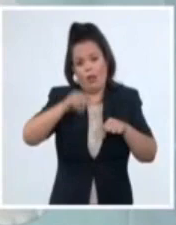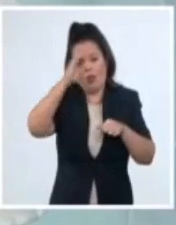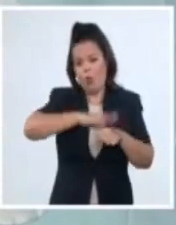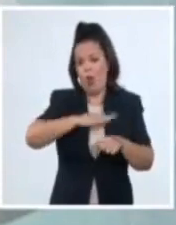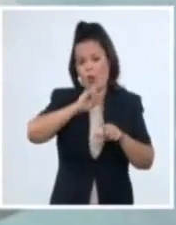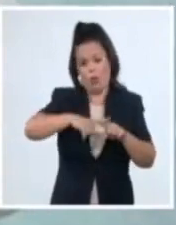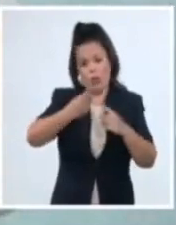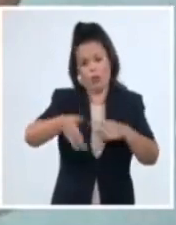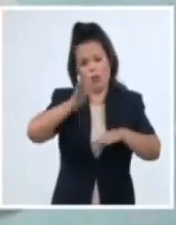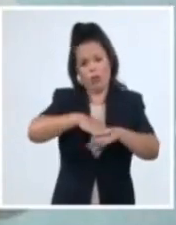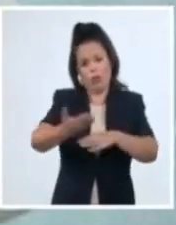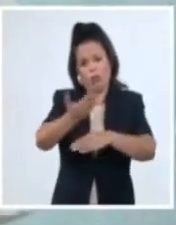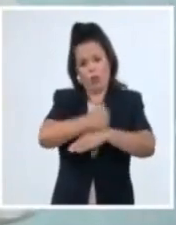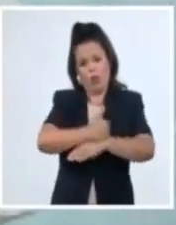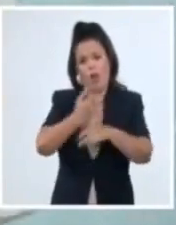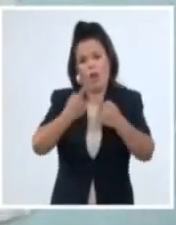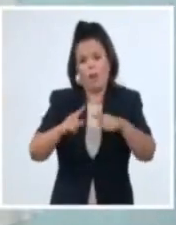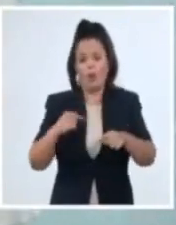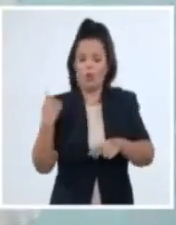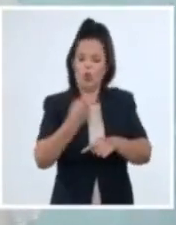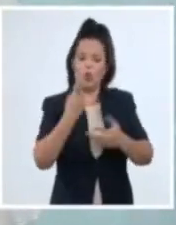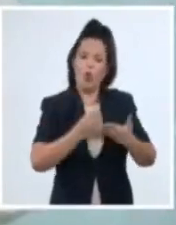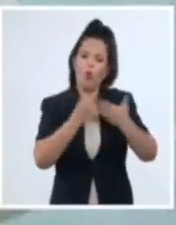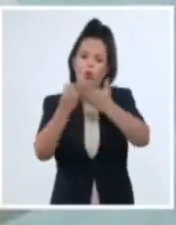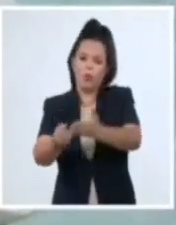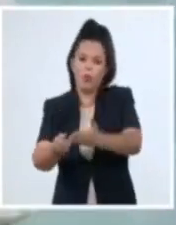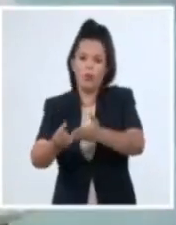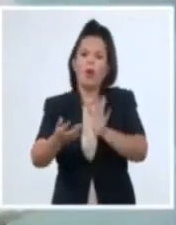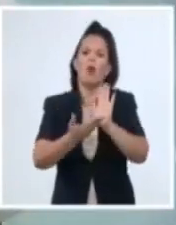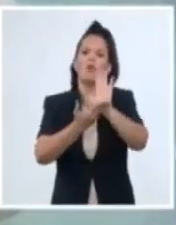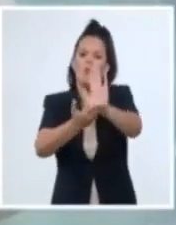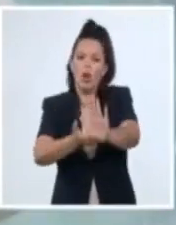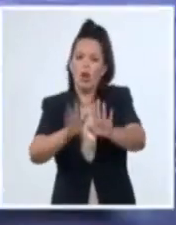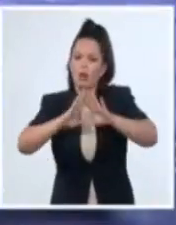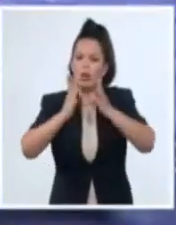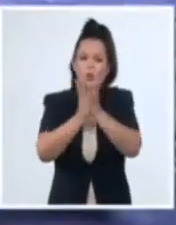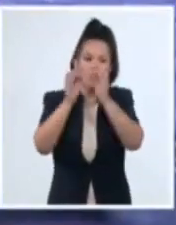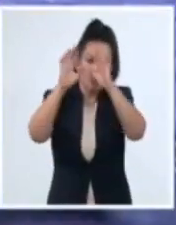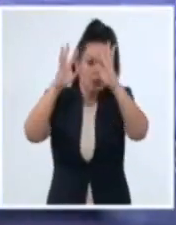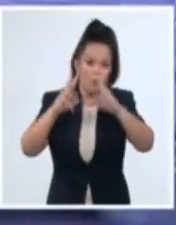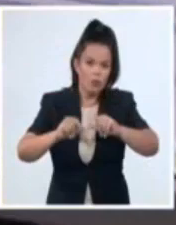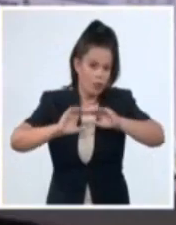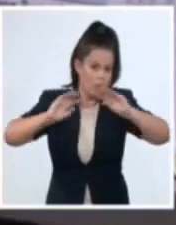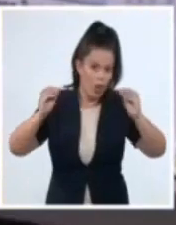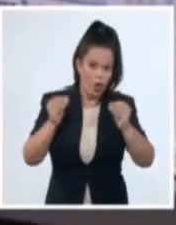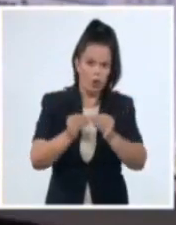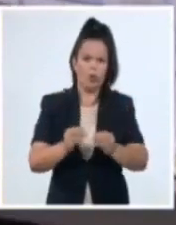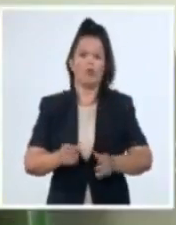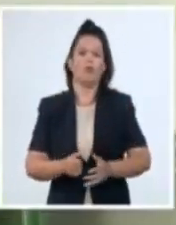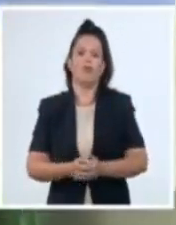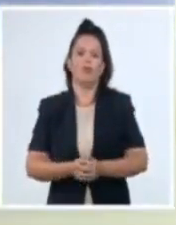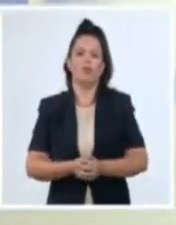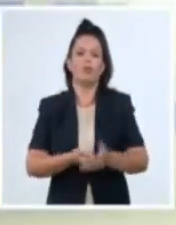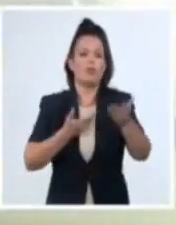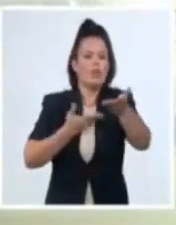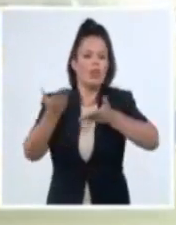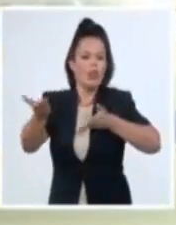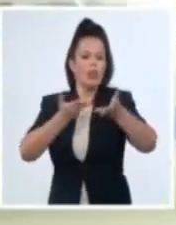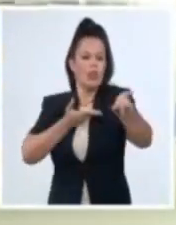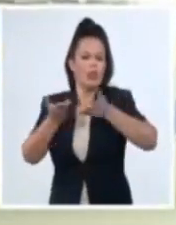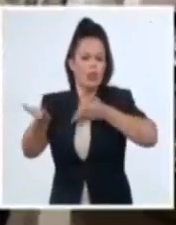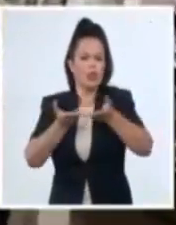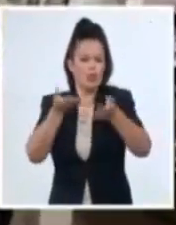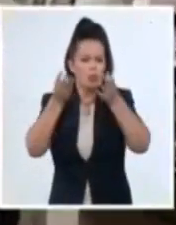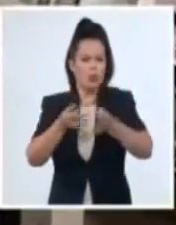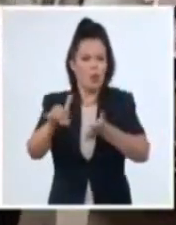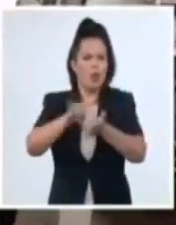de la combinación, además de demostrar la inmunogenicidad y ratificar el mecanismo de acción. El intercambio continuo entre el Instituto Roswell